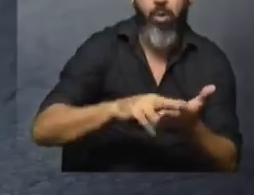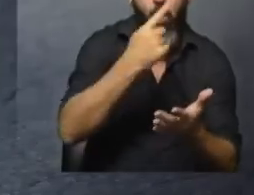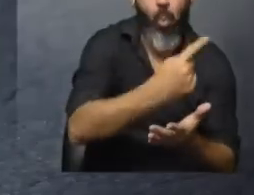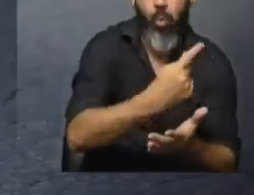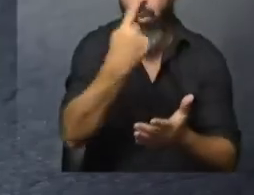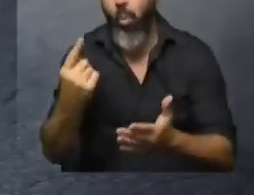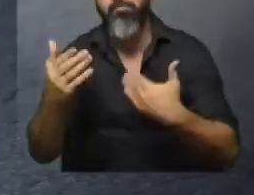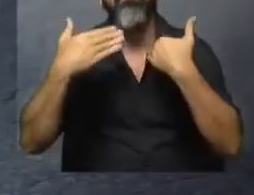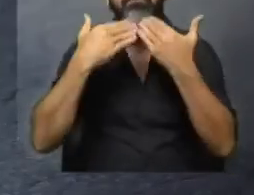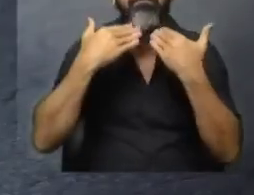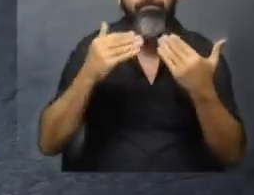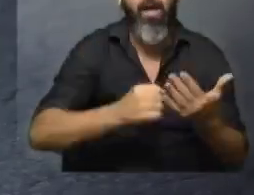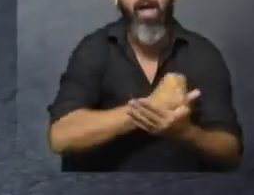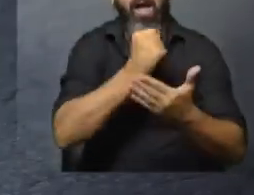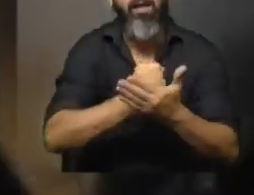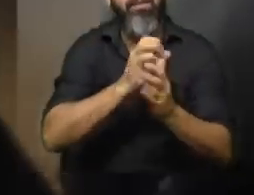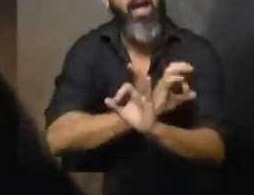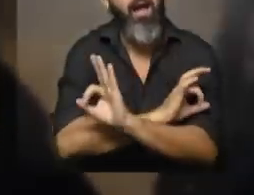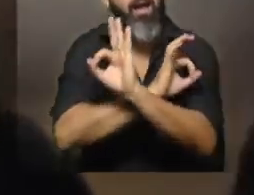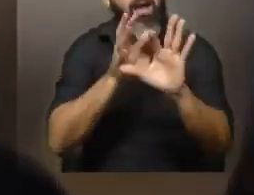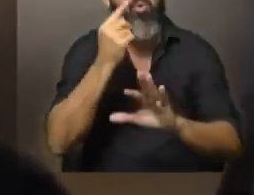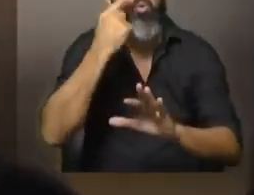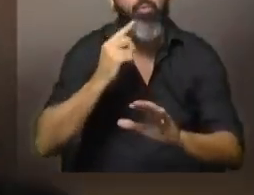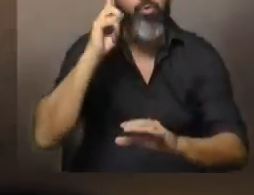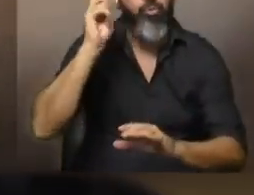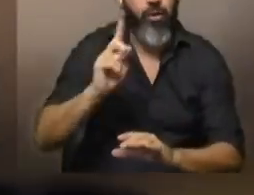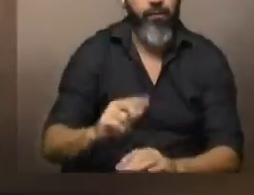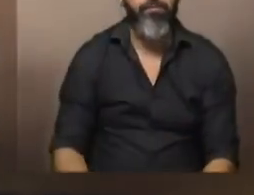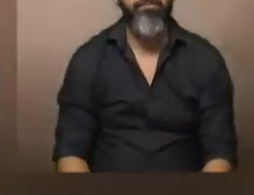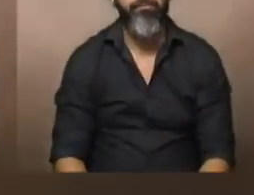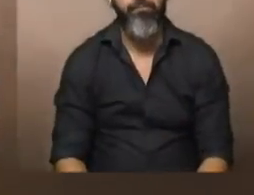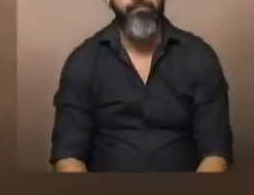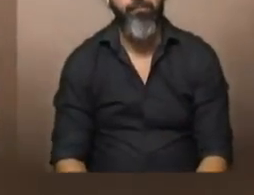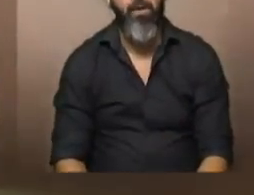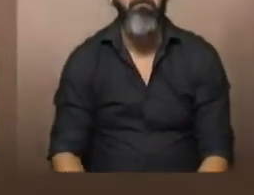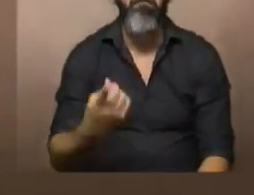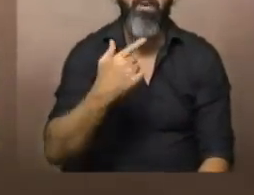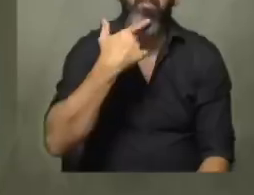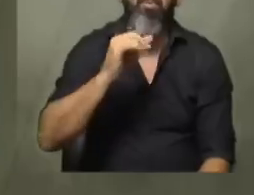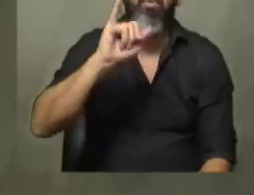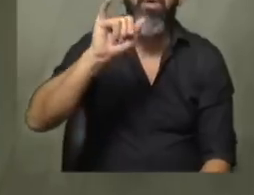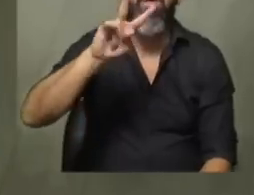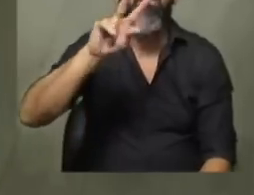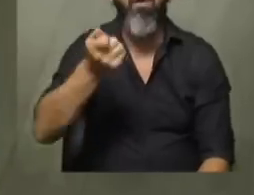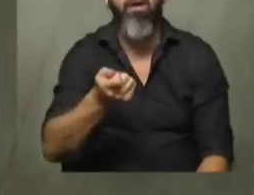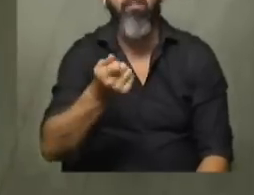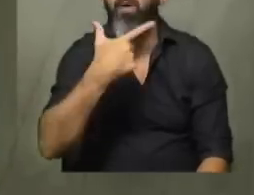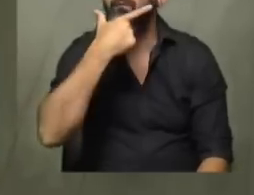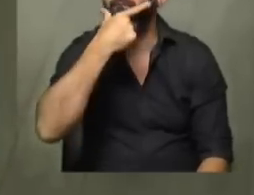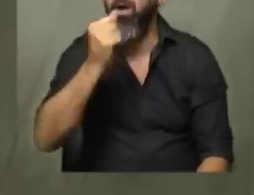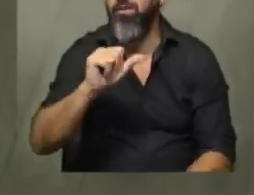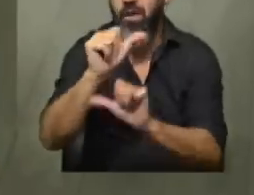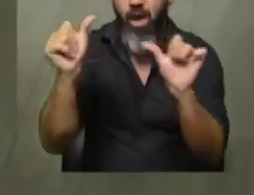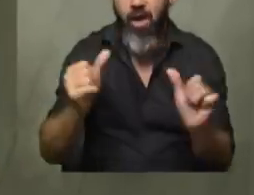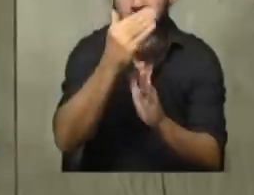u otro hasta que no tengamos los últimos números no sabemos pero de ser el IVA que sería lo más fácil de